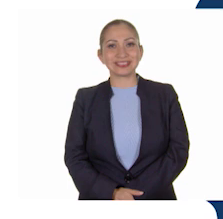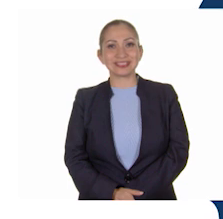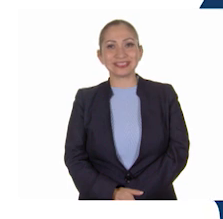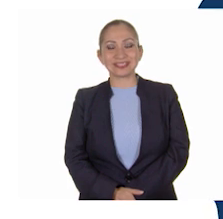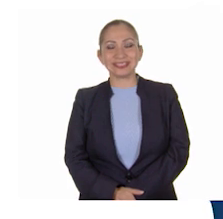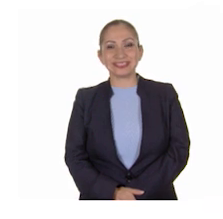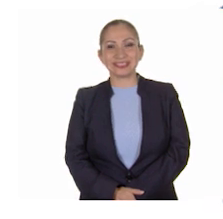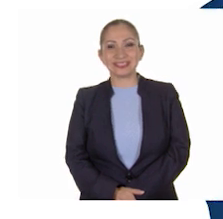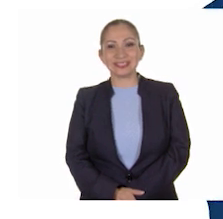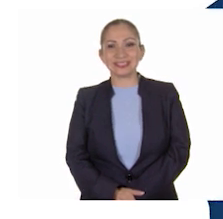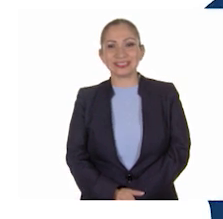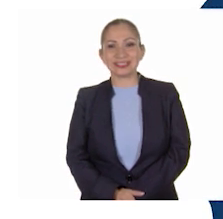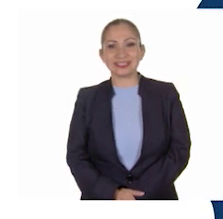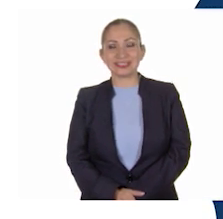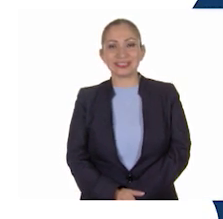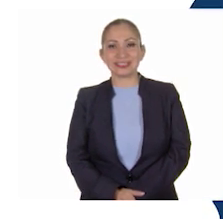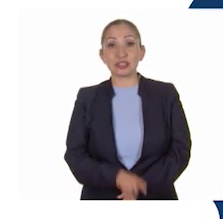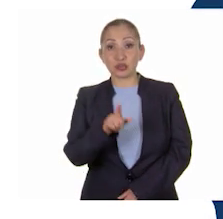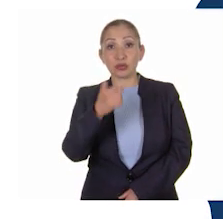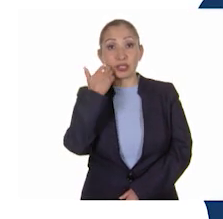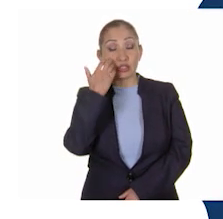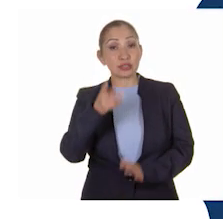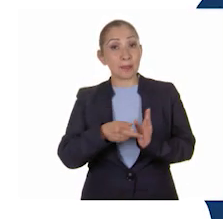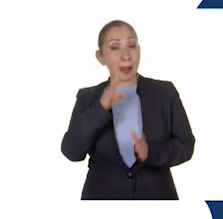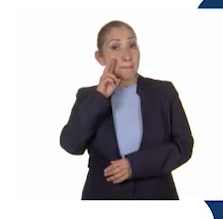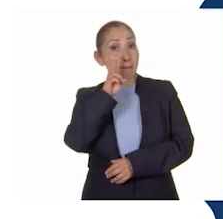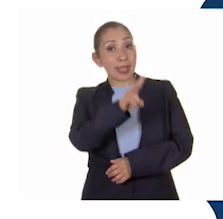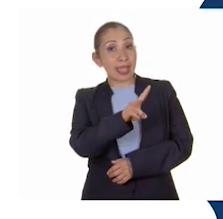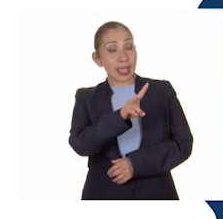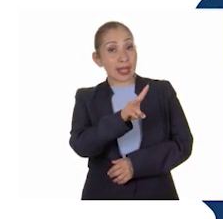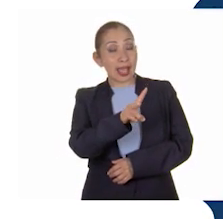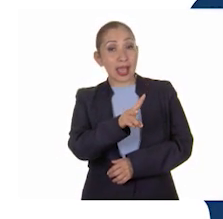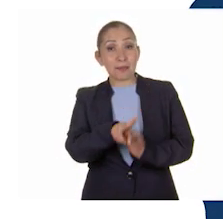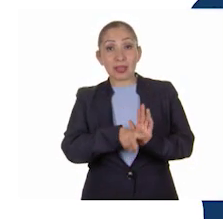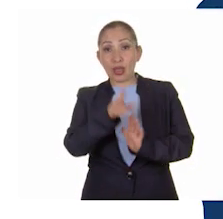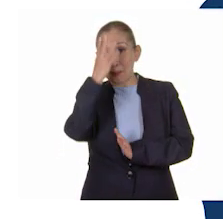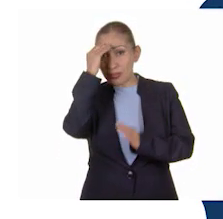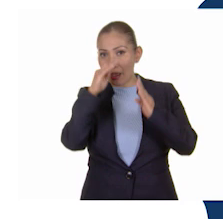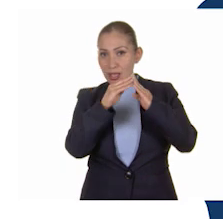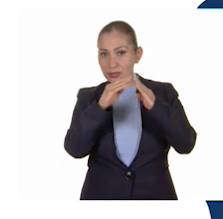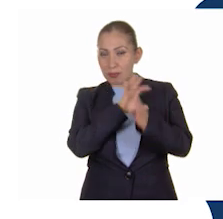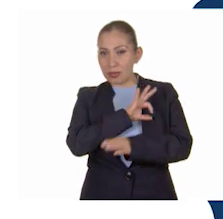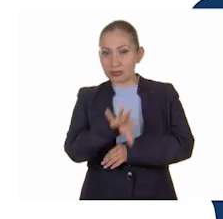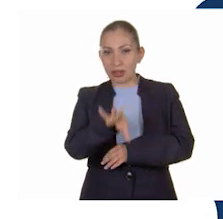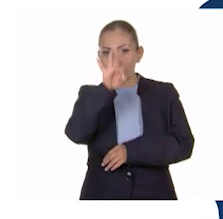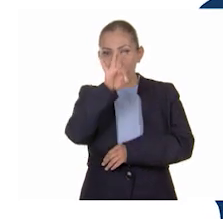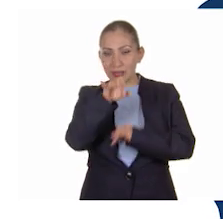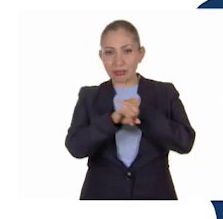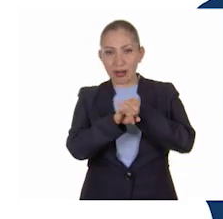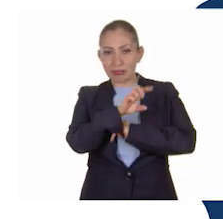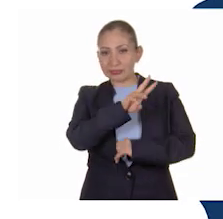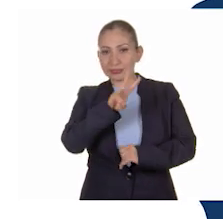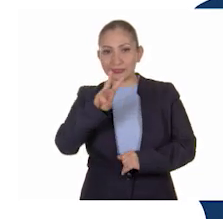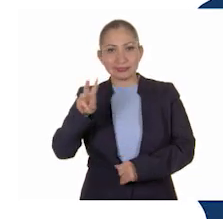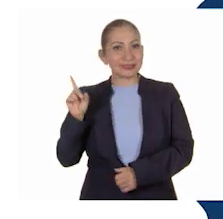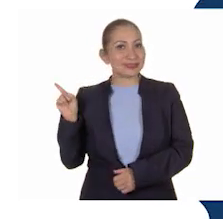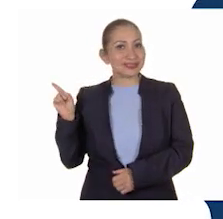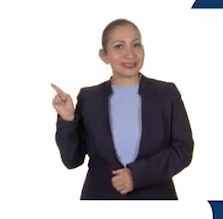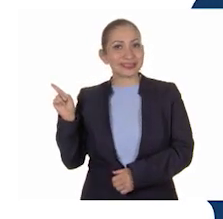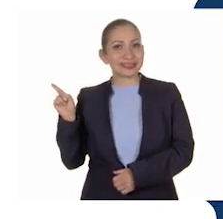conalitec.cep.gov.mx. Si quieres volver a ver los programas de Aprende en Casa, los puedes encontrar en la siguiente liga: